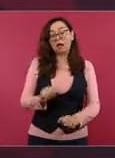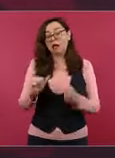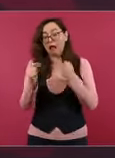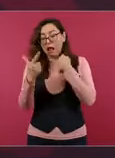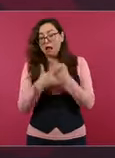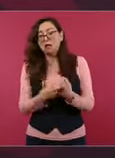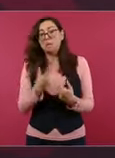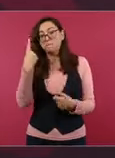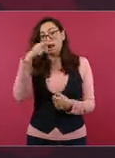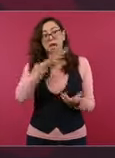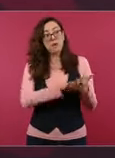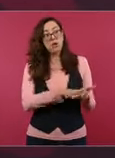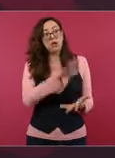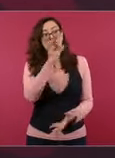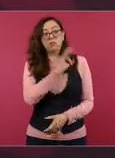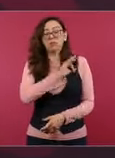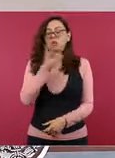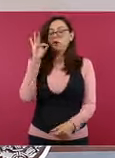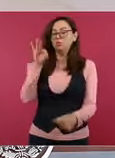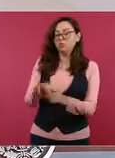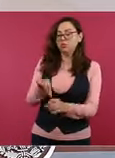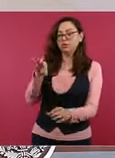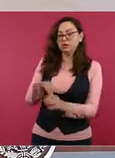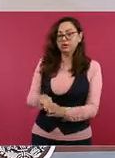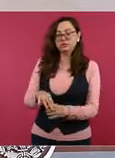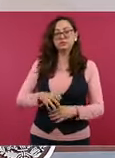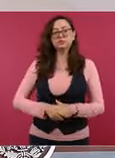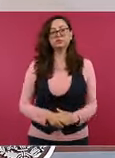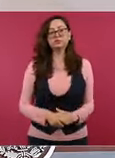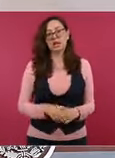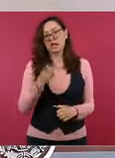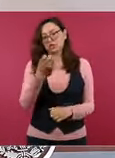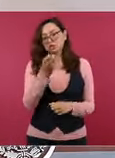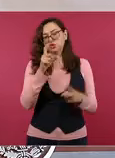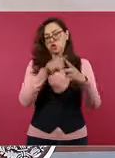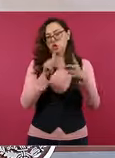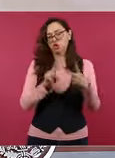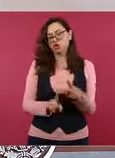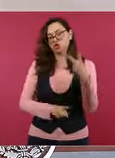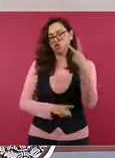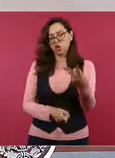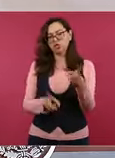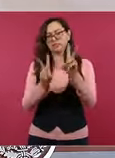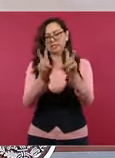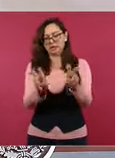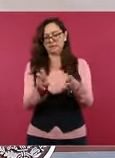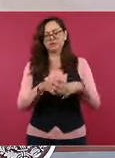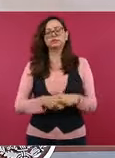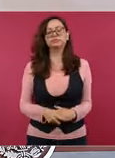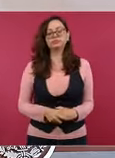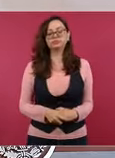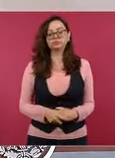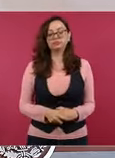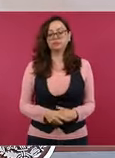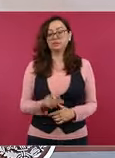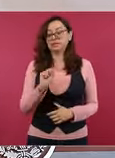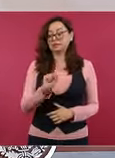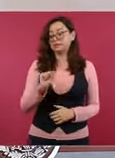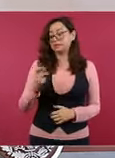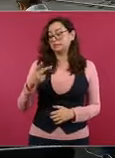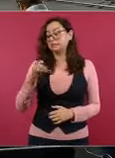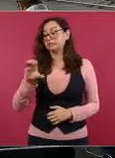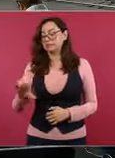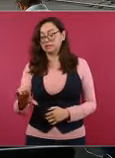Seguridad Pública sobre la detención de esta persona, que sí se